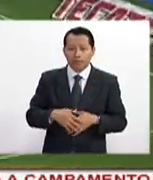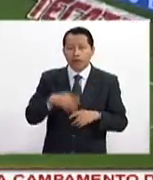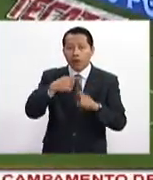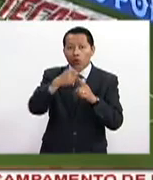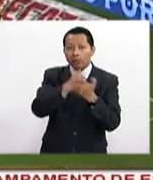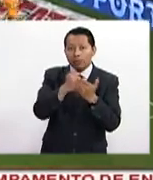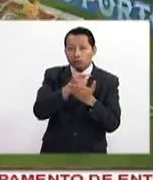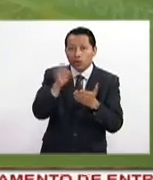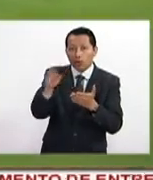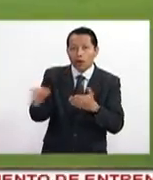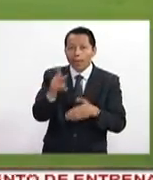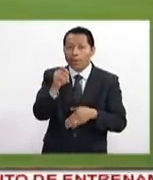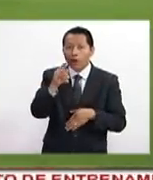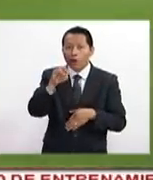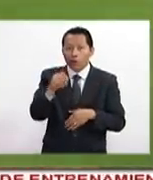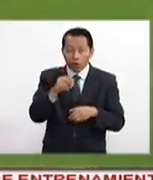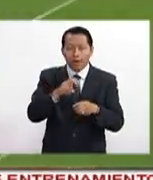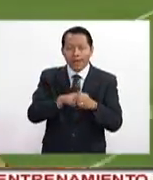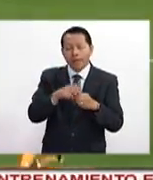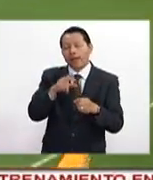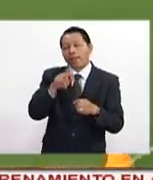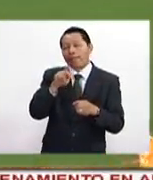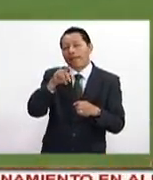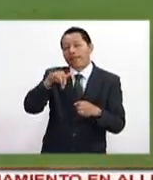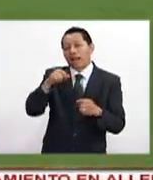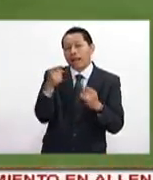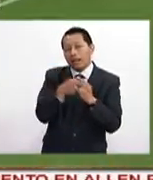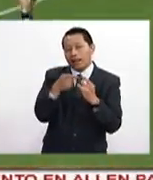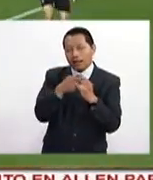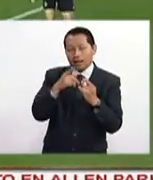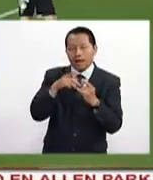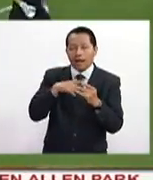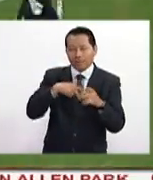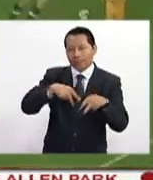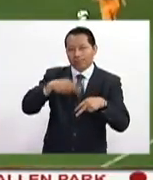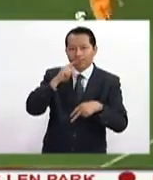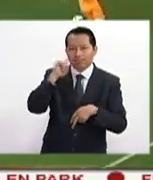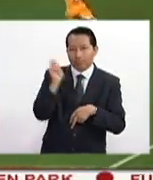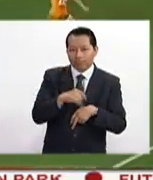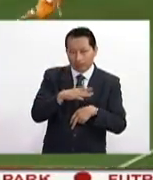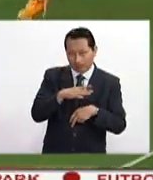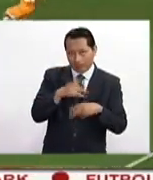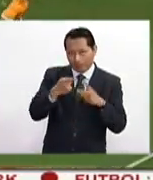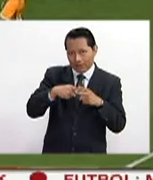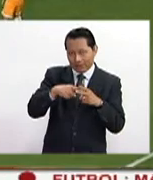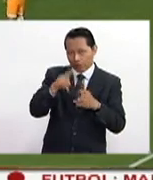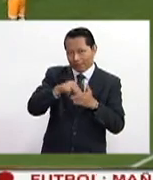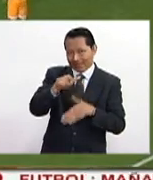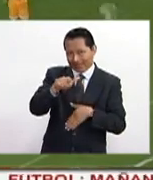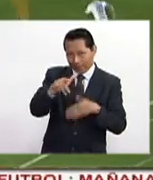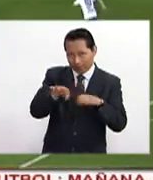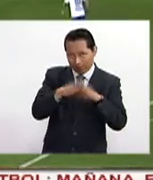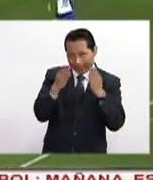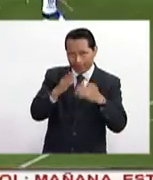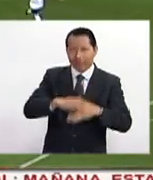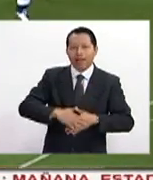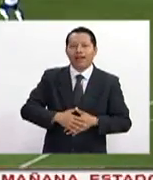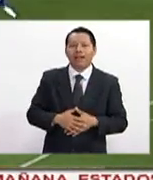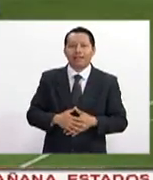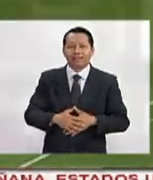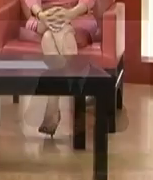Cruz Azul venció al Porto en tanda de penales en partido amistoso previo al inicio de la Apertura 2017.